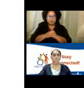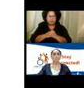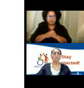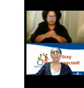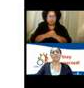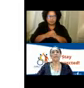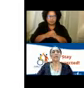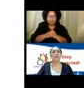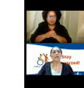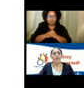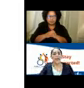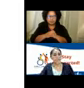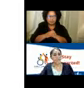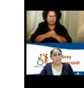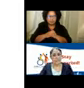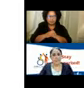Gracias.